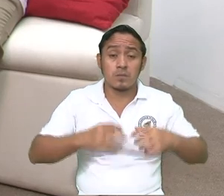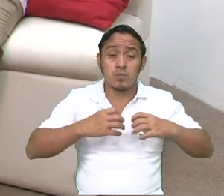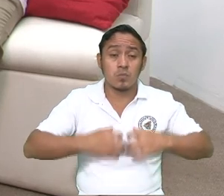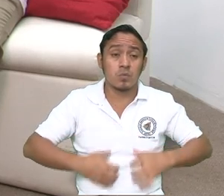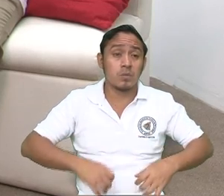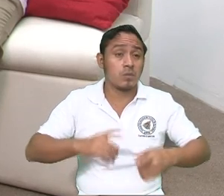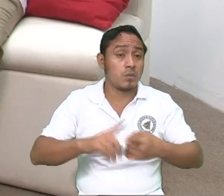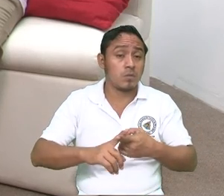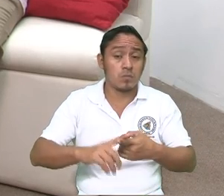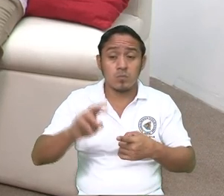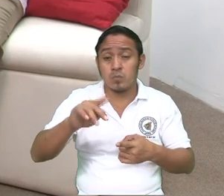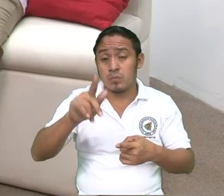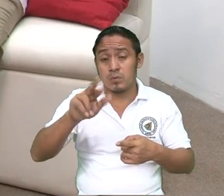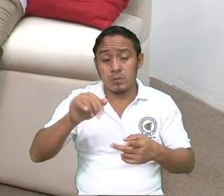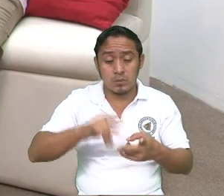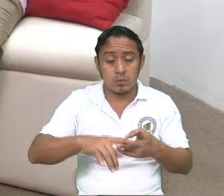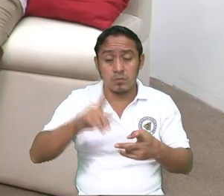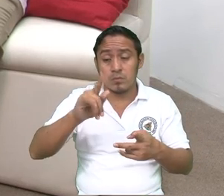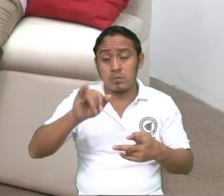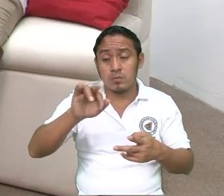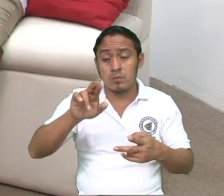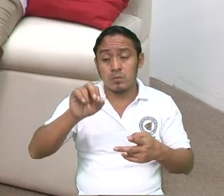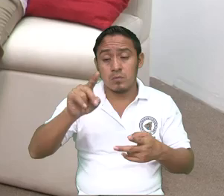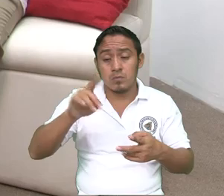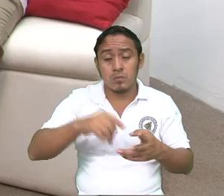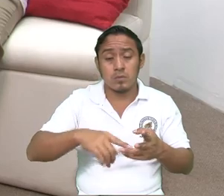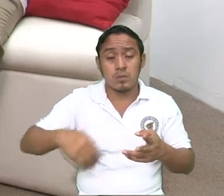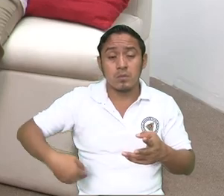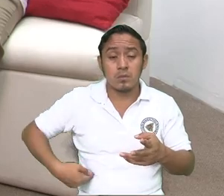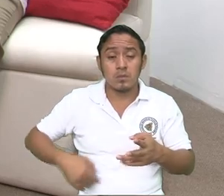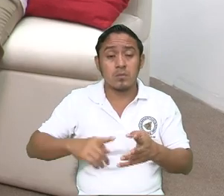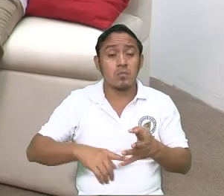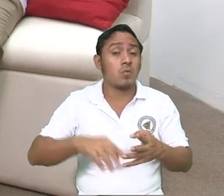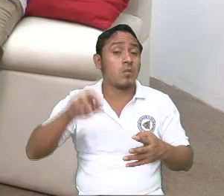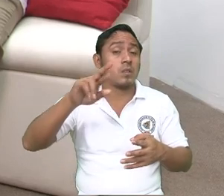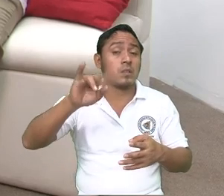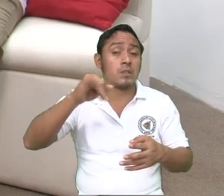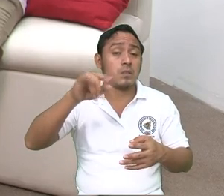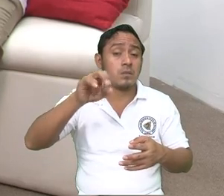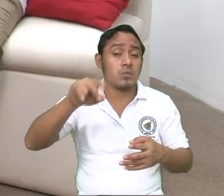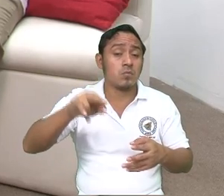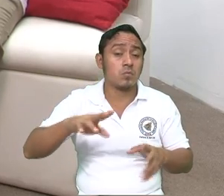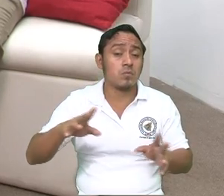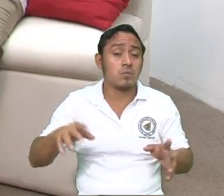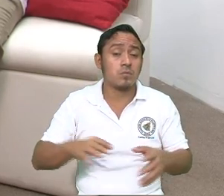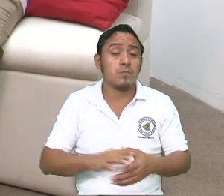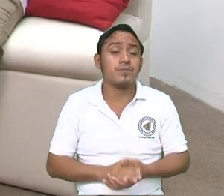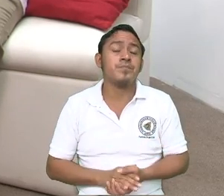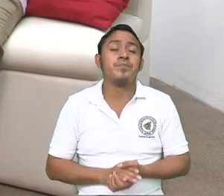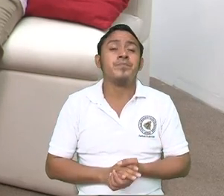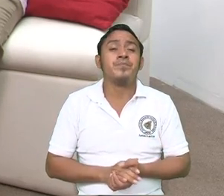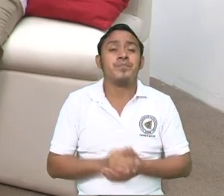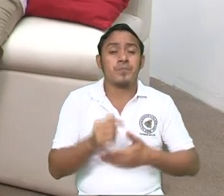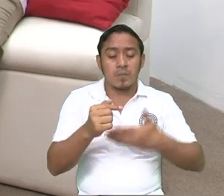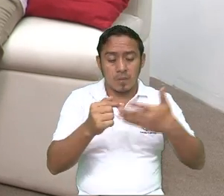cervicouterino de tiroides de hígado de riñón y así entonces